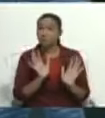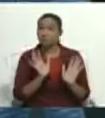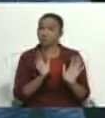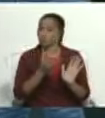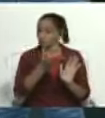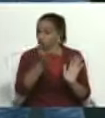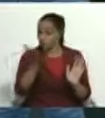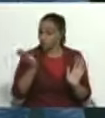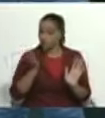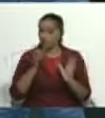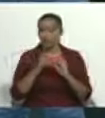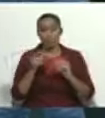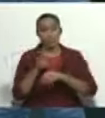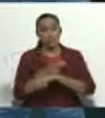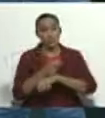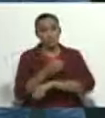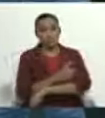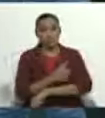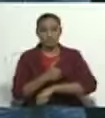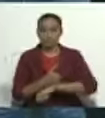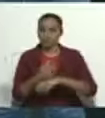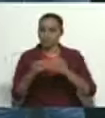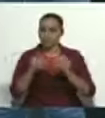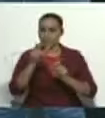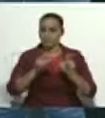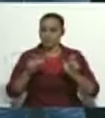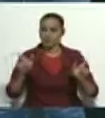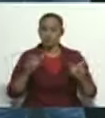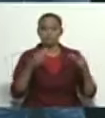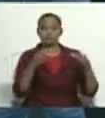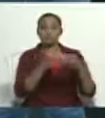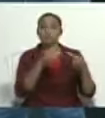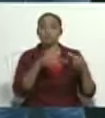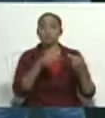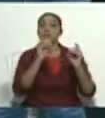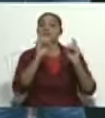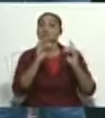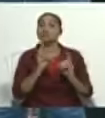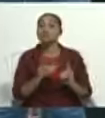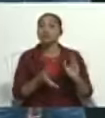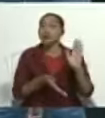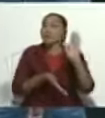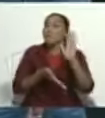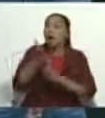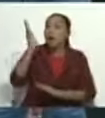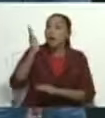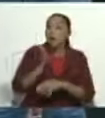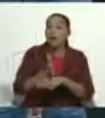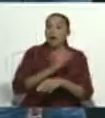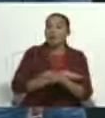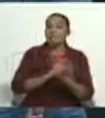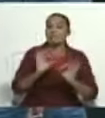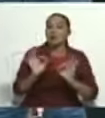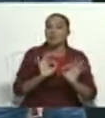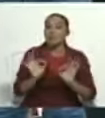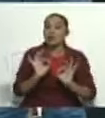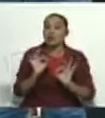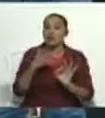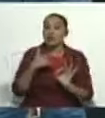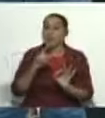militantes, si ellos deciden irse como lo tienen preparado por el lado de la